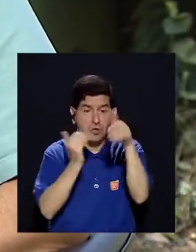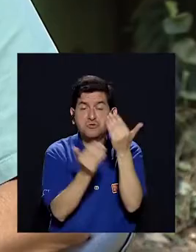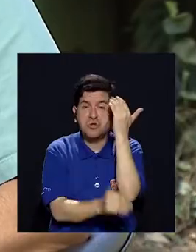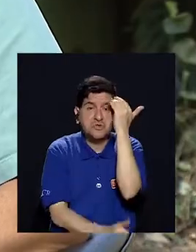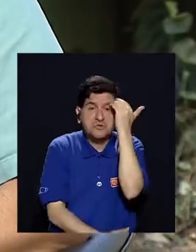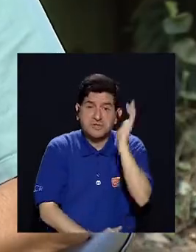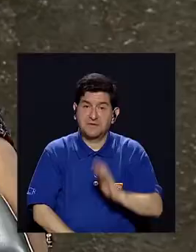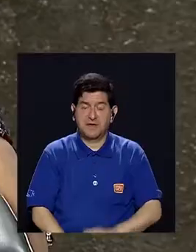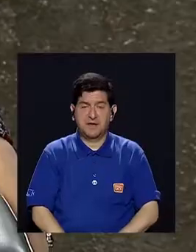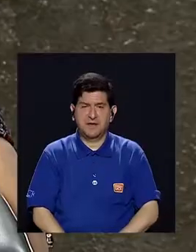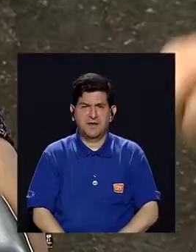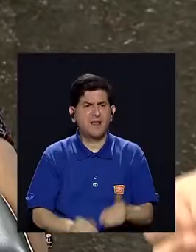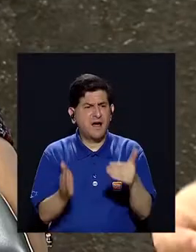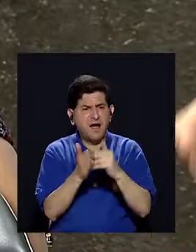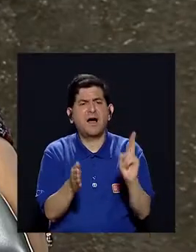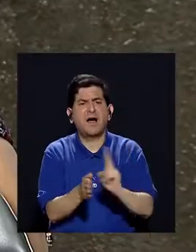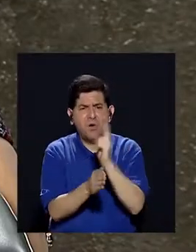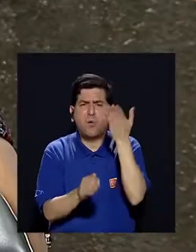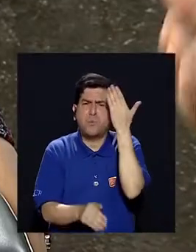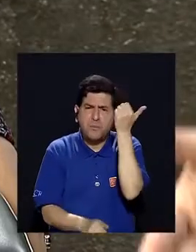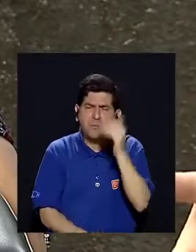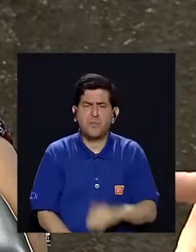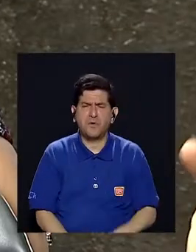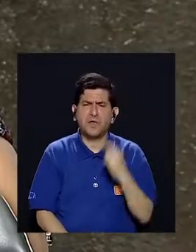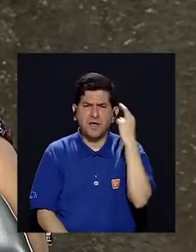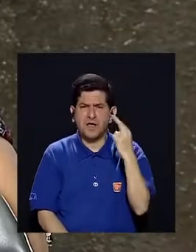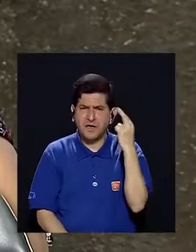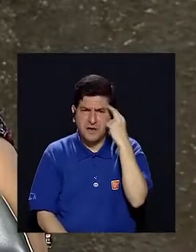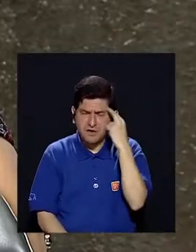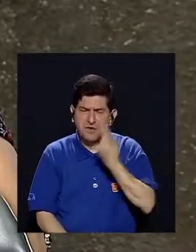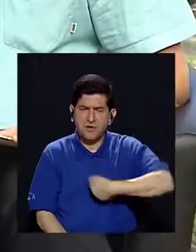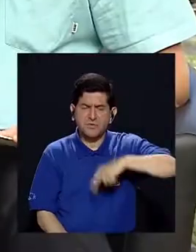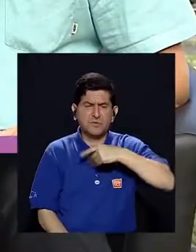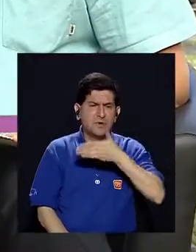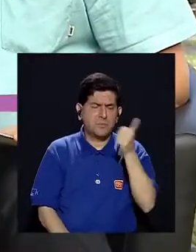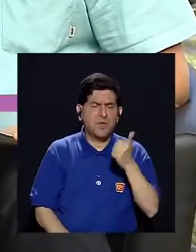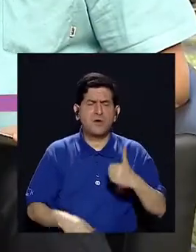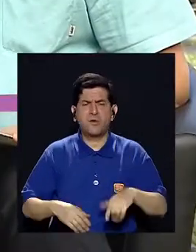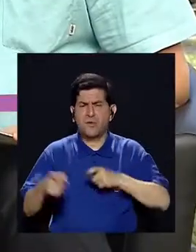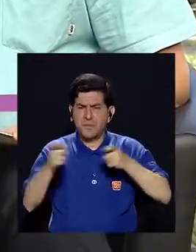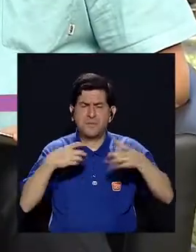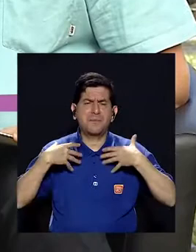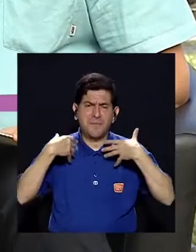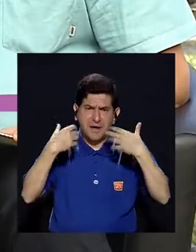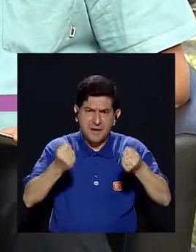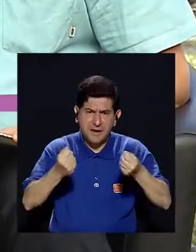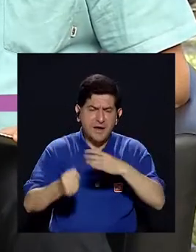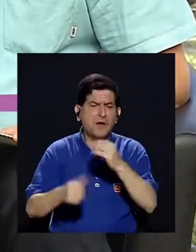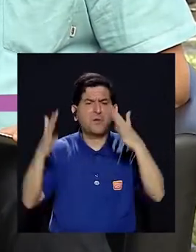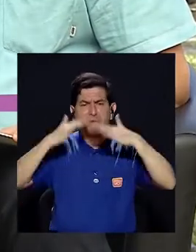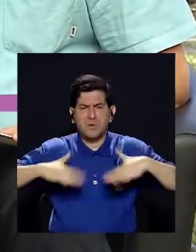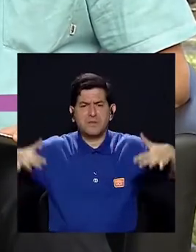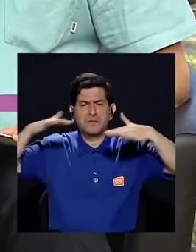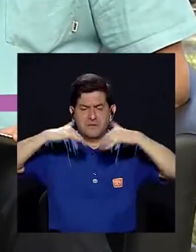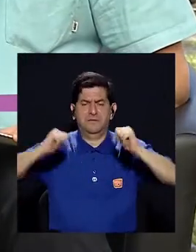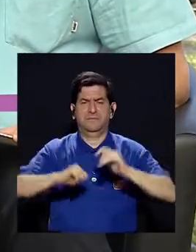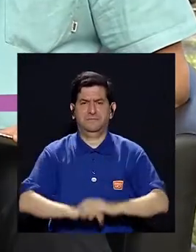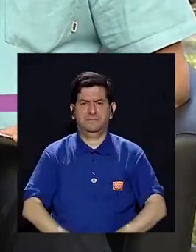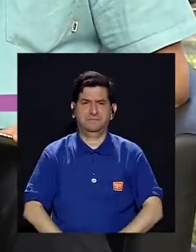todos la conocían, porque hay que reciclar, tenemos que reciclar, tenemos que hacer un mejor manejo de la salud, tenemos que hacer un mejor manejo del